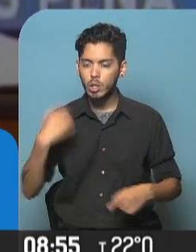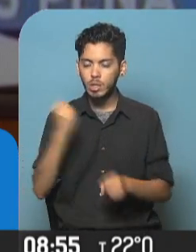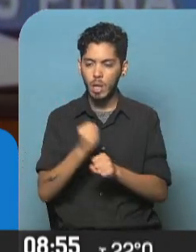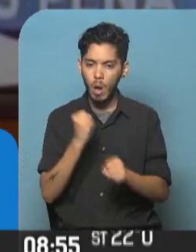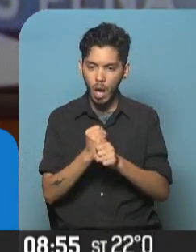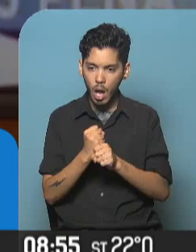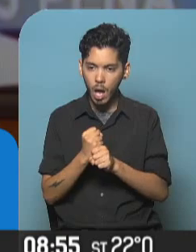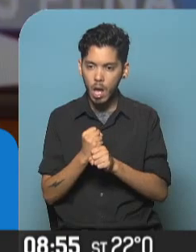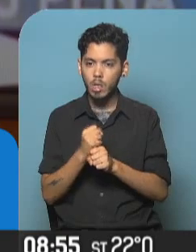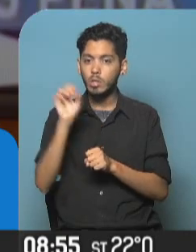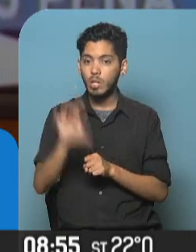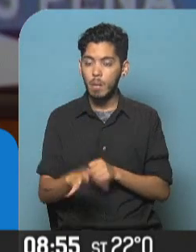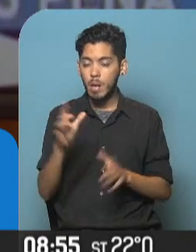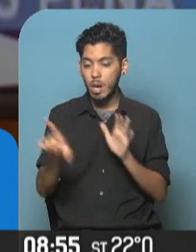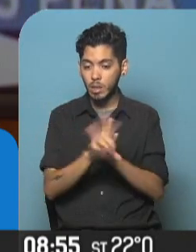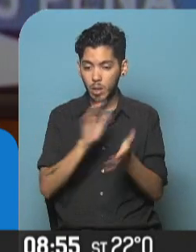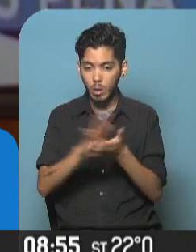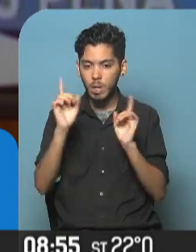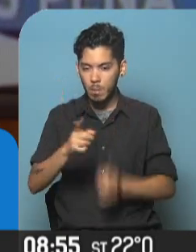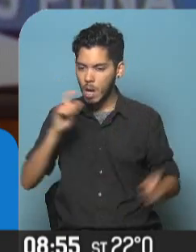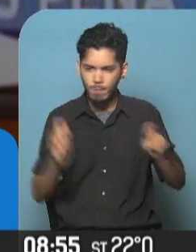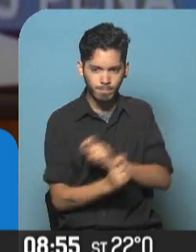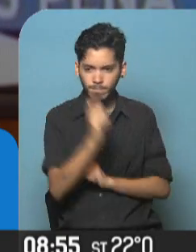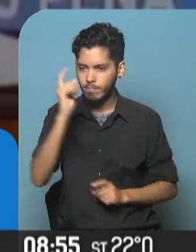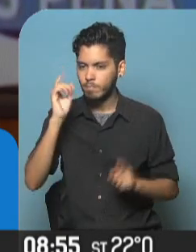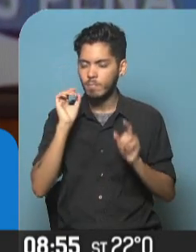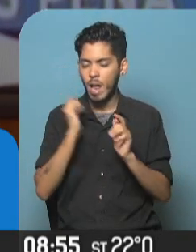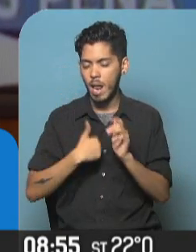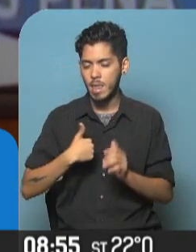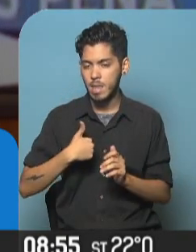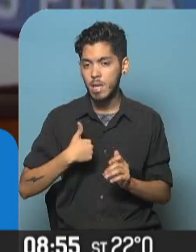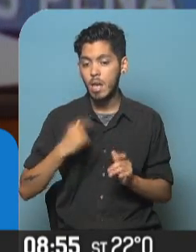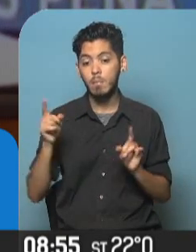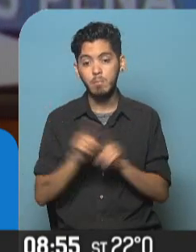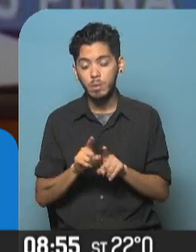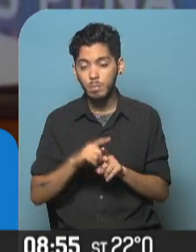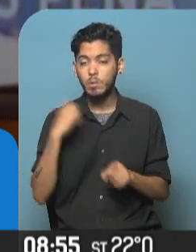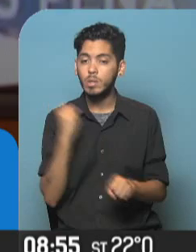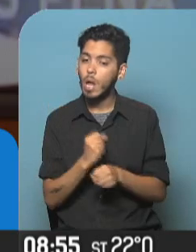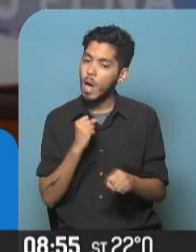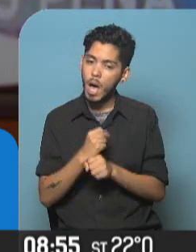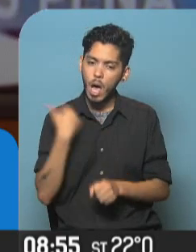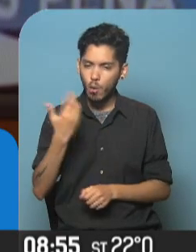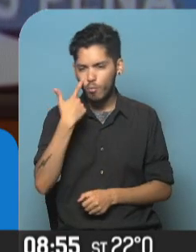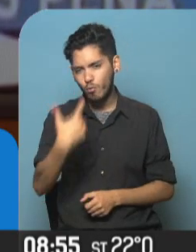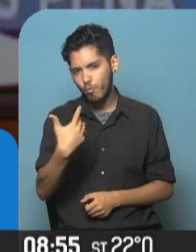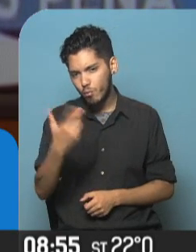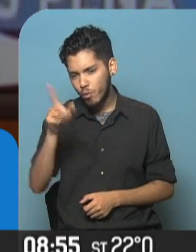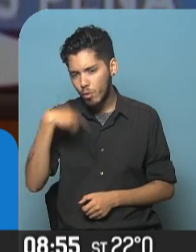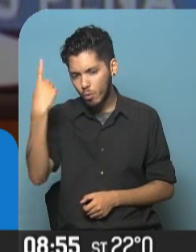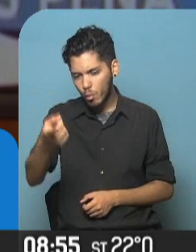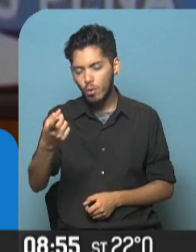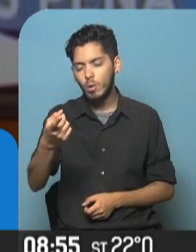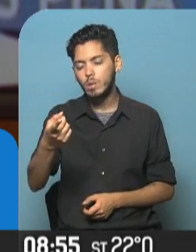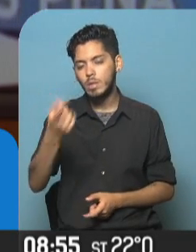hay que sacar alguna serie si hay que transformar la argentina y entonces eso leo es una tarea que obviamente trasciende una